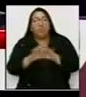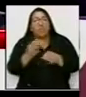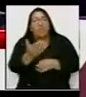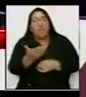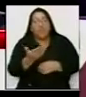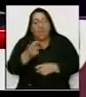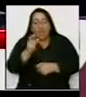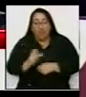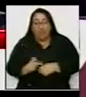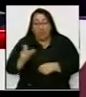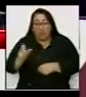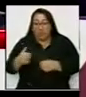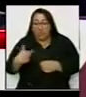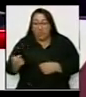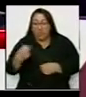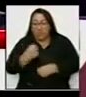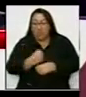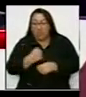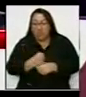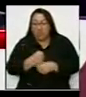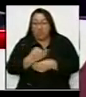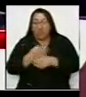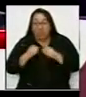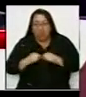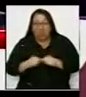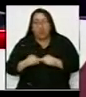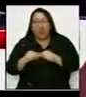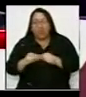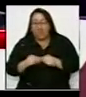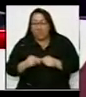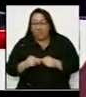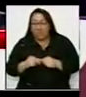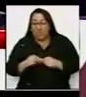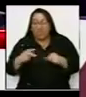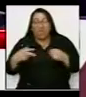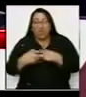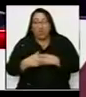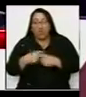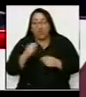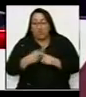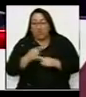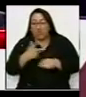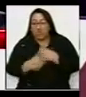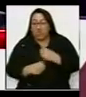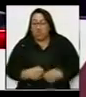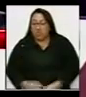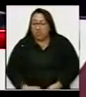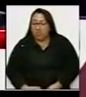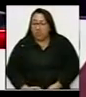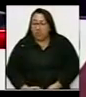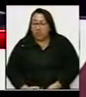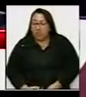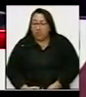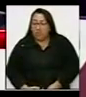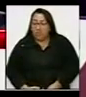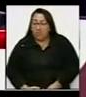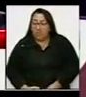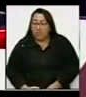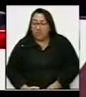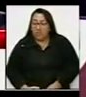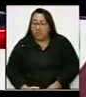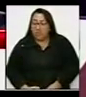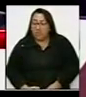que el personal haya venido laborando de manera continua e ininterrumpida por 3 años. Entonces, aquellas personas,